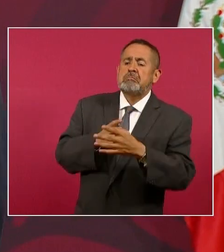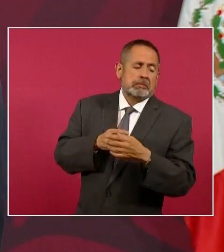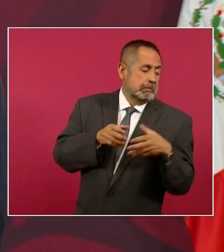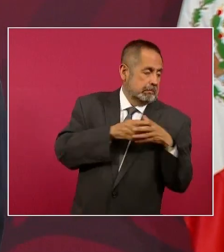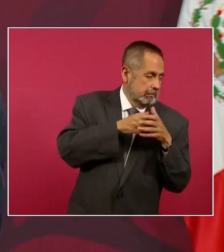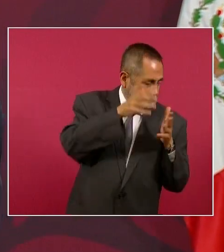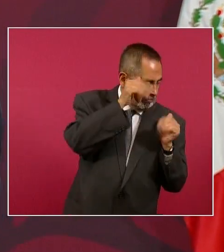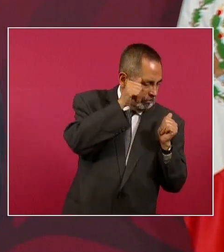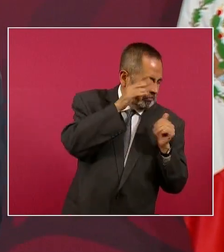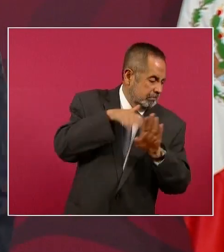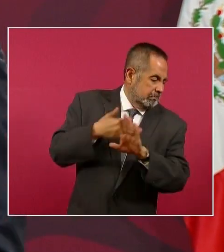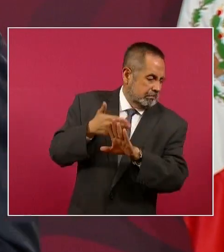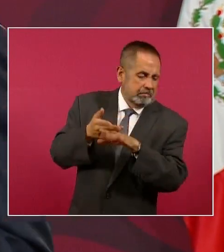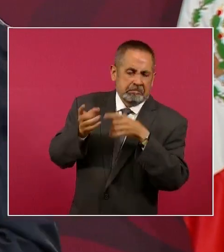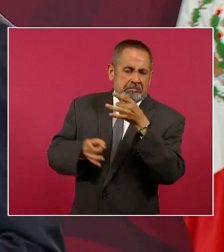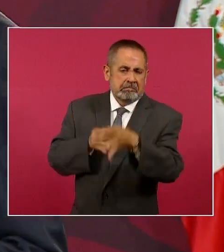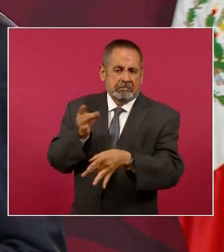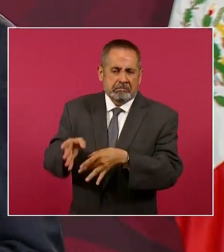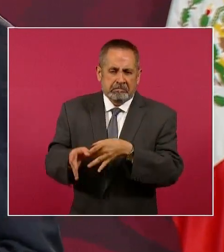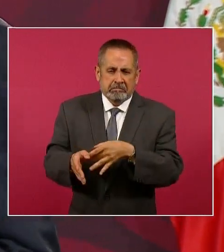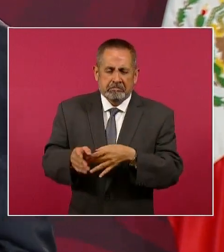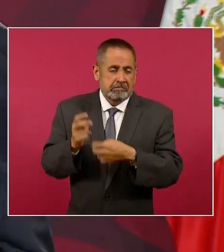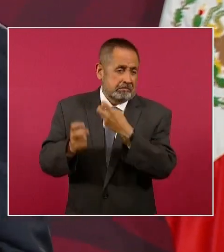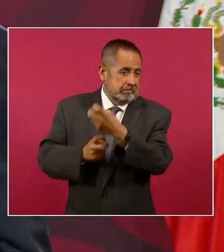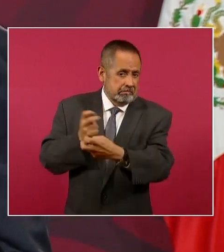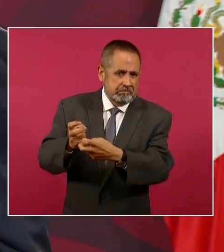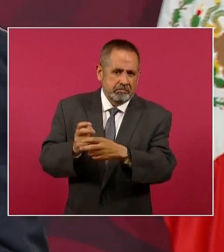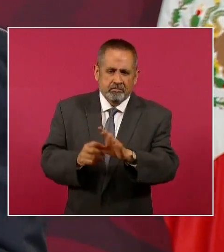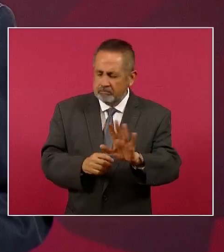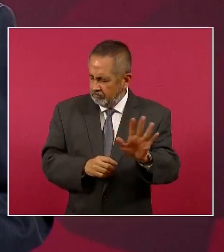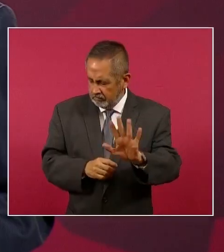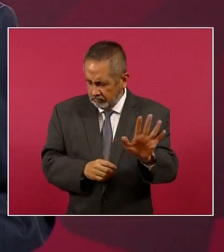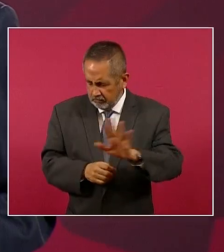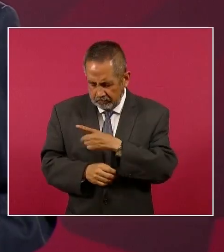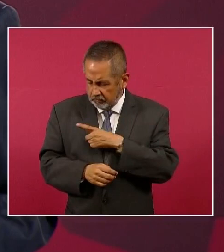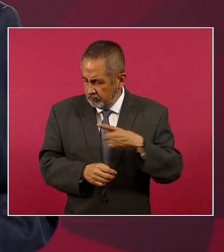no debe de aceptarse eso.